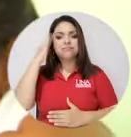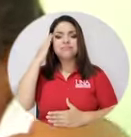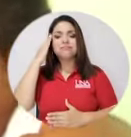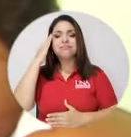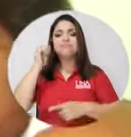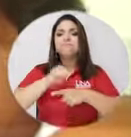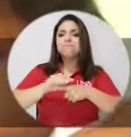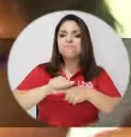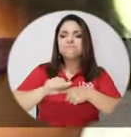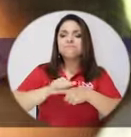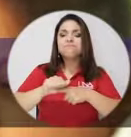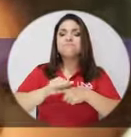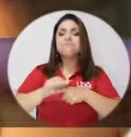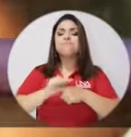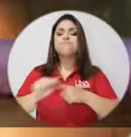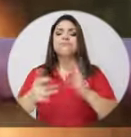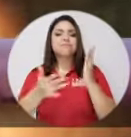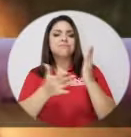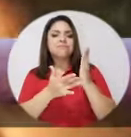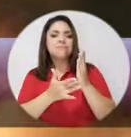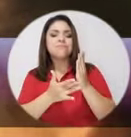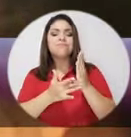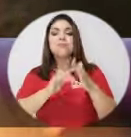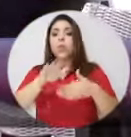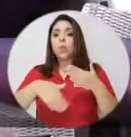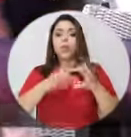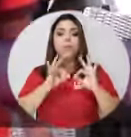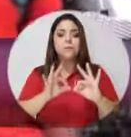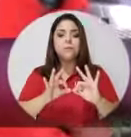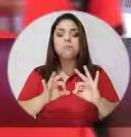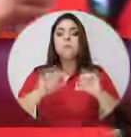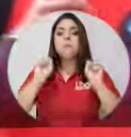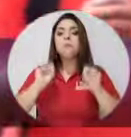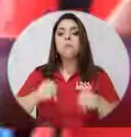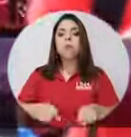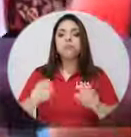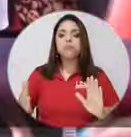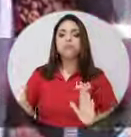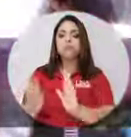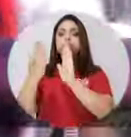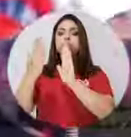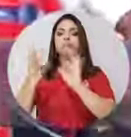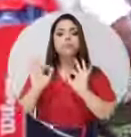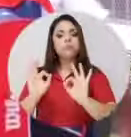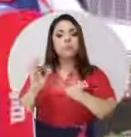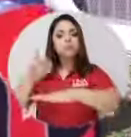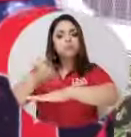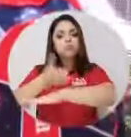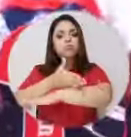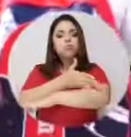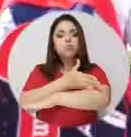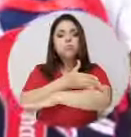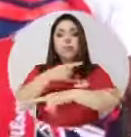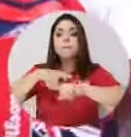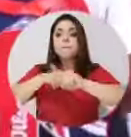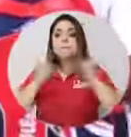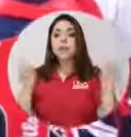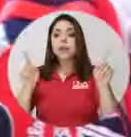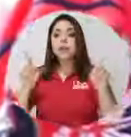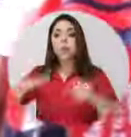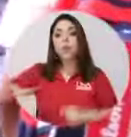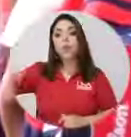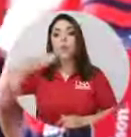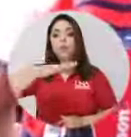con los recursos, la tecnología, la capacitación, podían enfrentar de mejor manera este proceso, mientras que aquellas instituciones educativas en todos